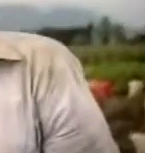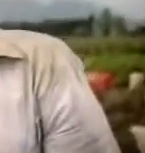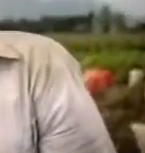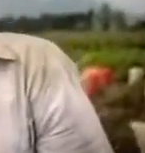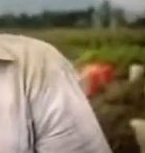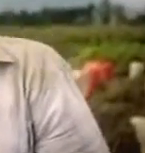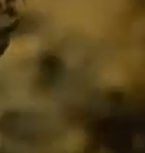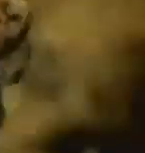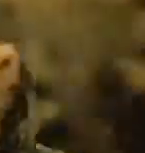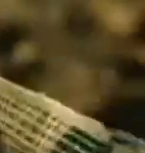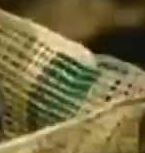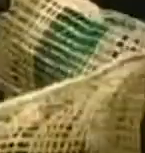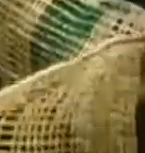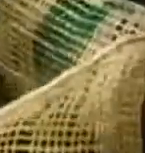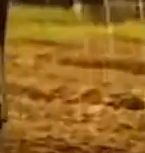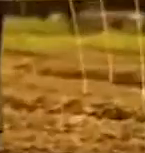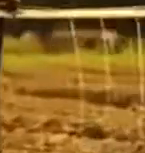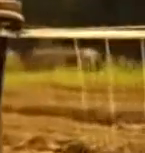Yo tengo ganas.